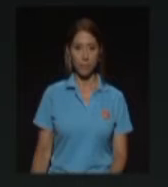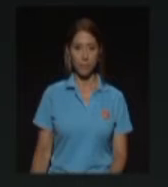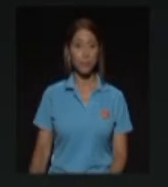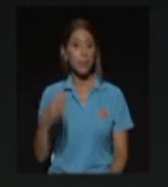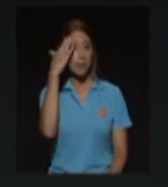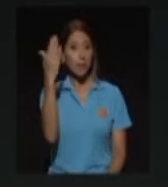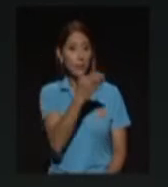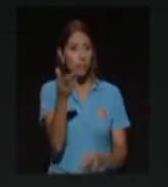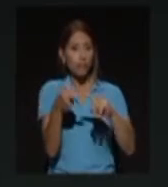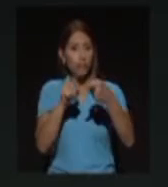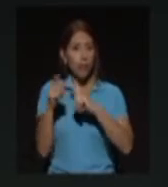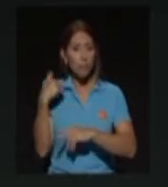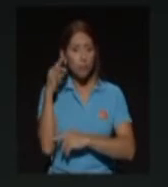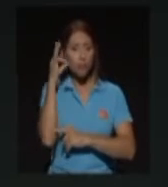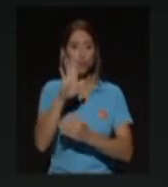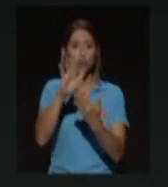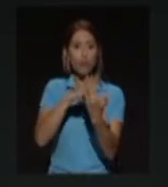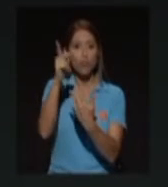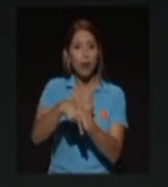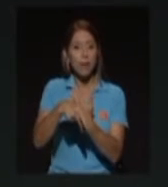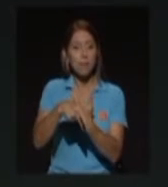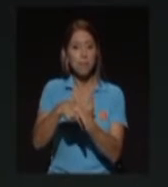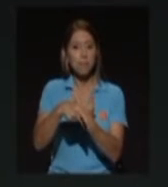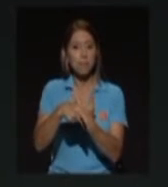Les saludamos, amigas y amigos, de su programa